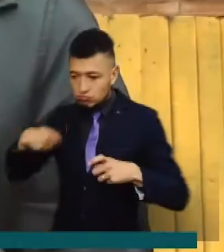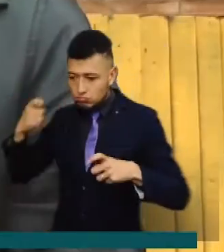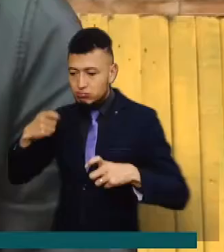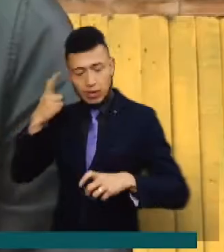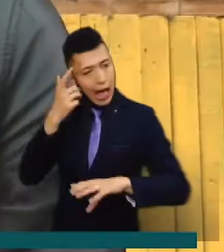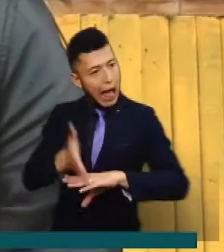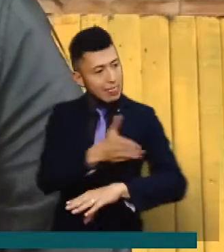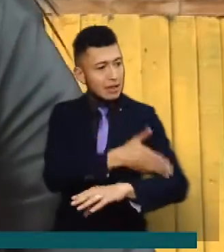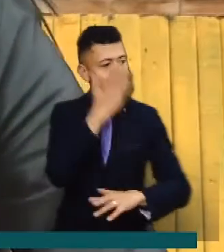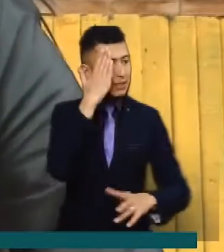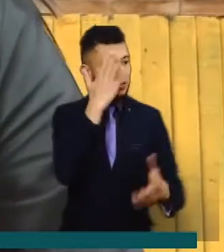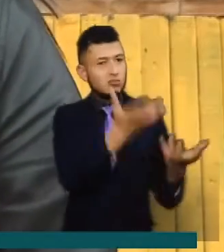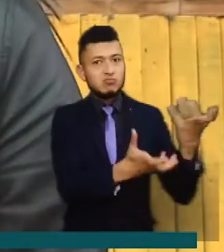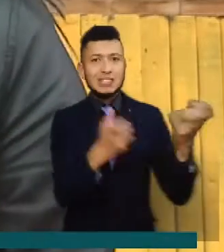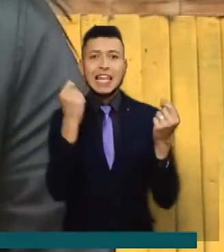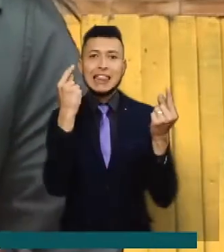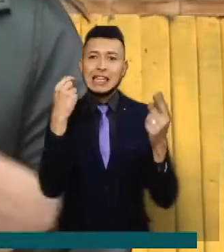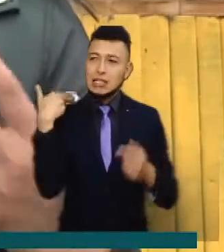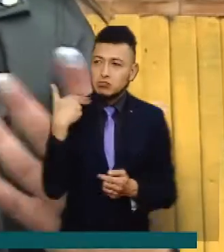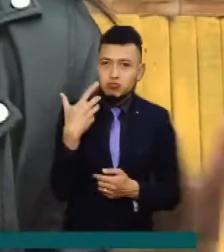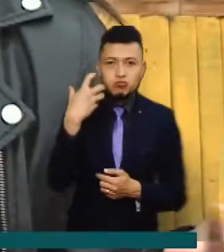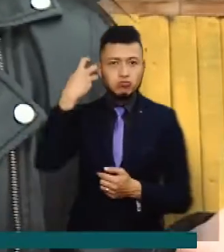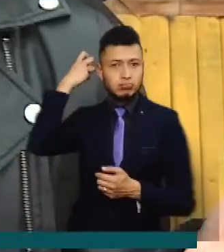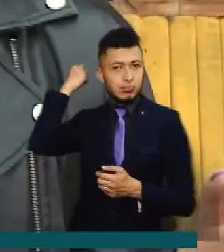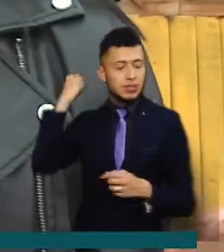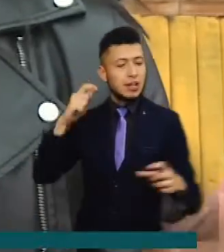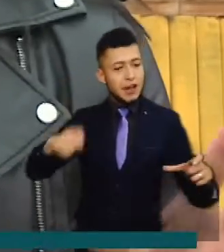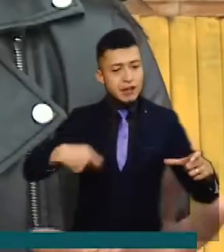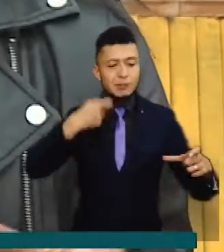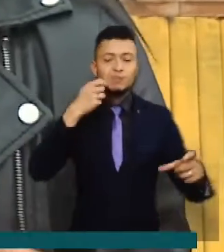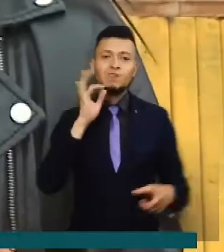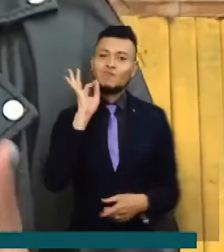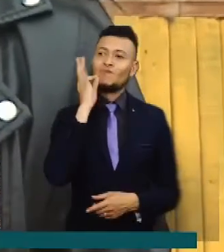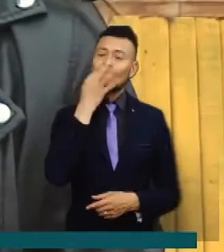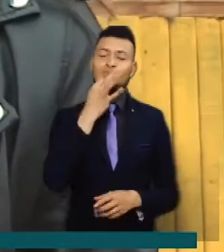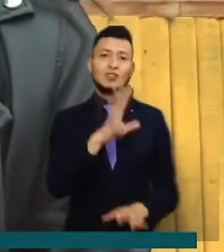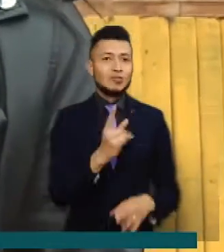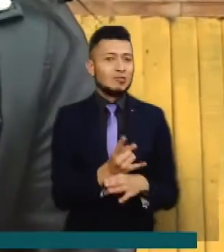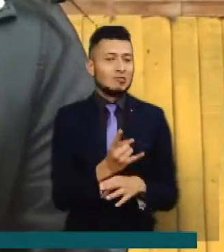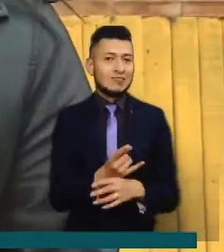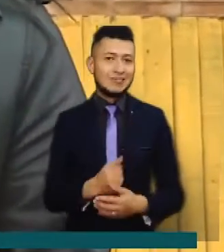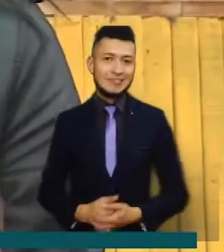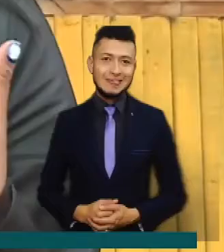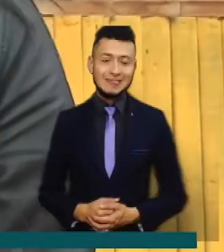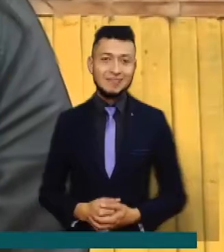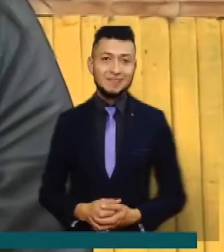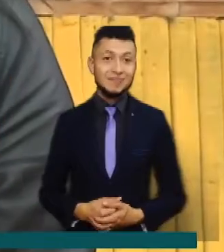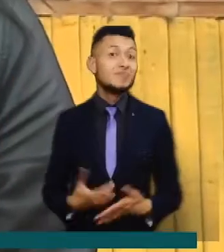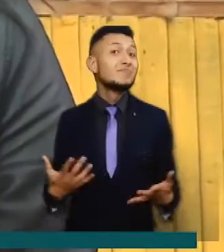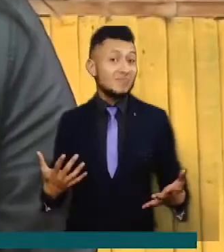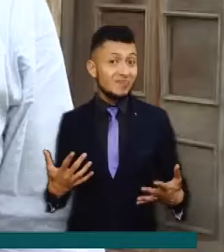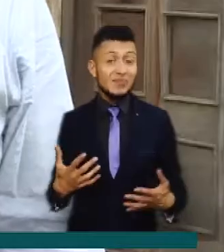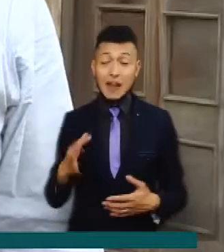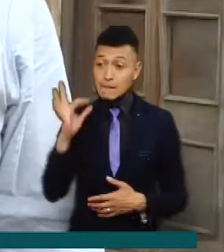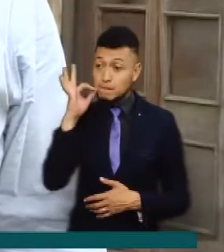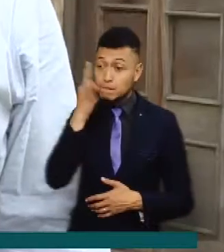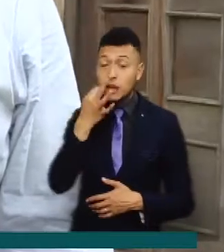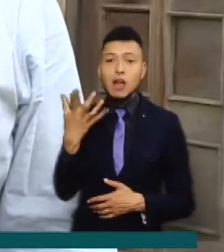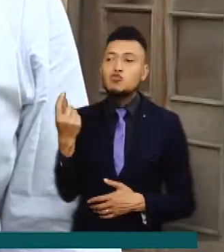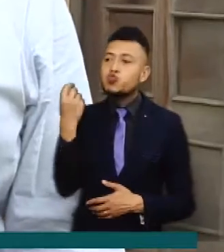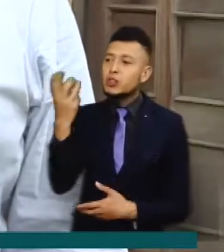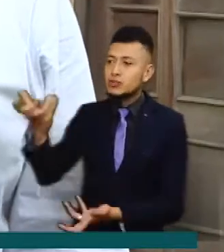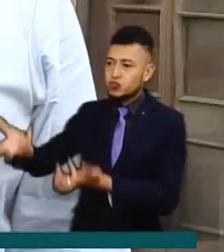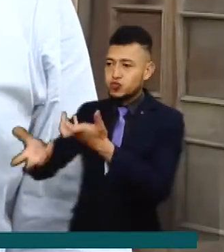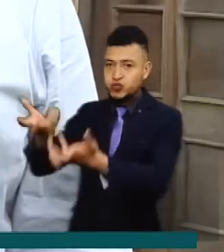momento en cómo uno realmente lo va a degustar así poder entender un poco más la historia y deleitar lo más al momento de consumirlo lo más delicioso